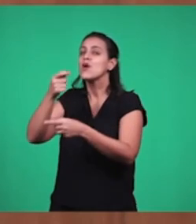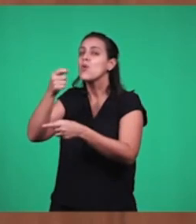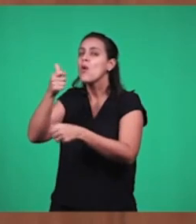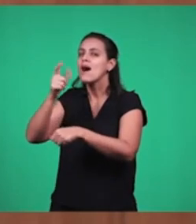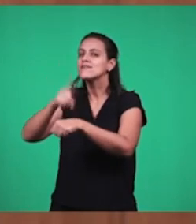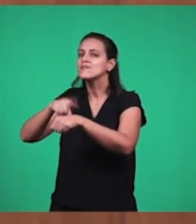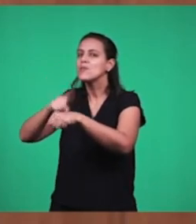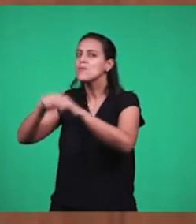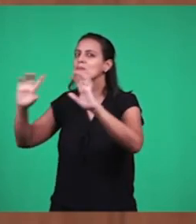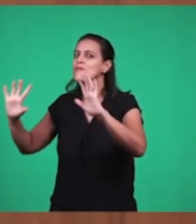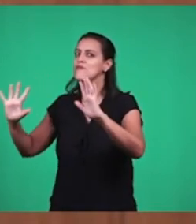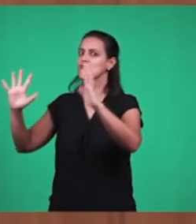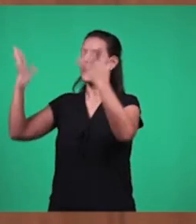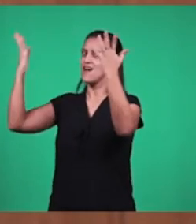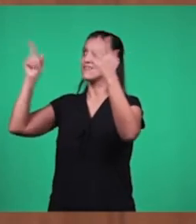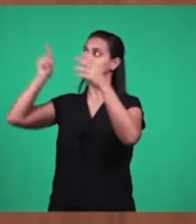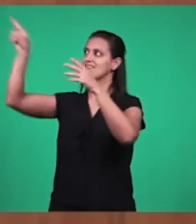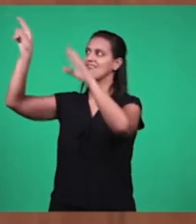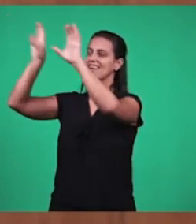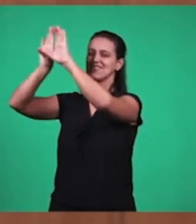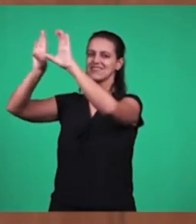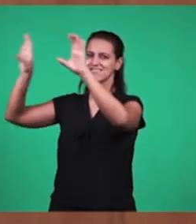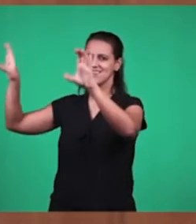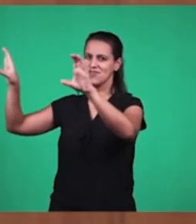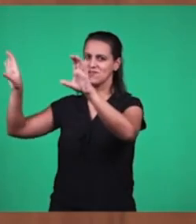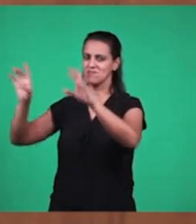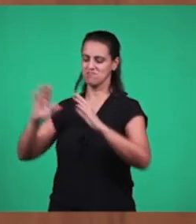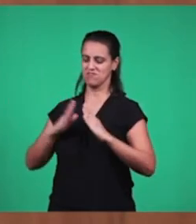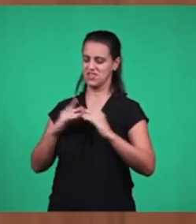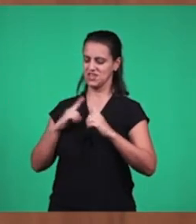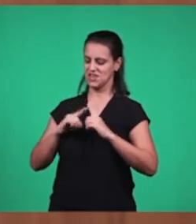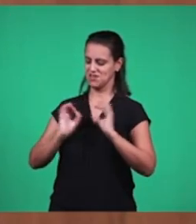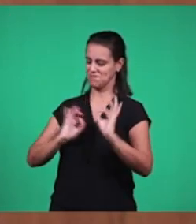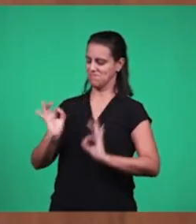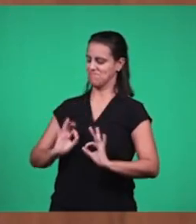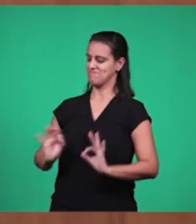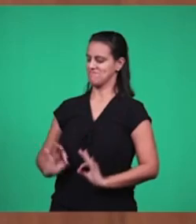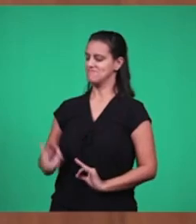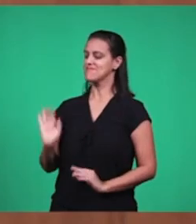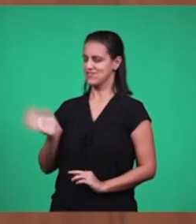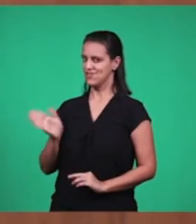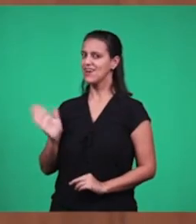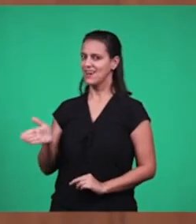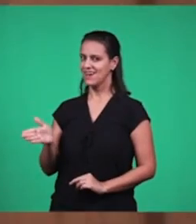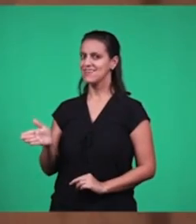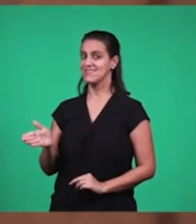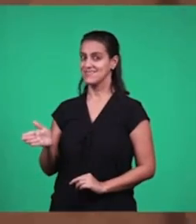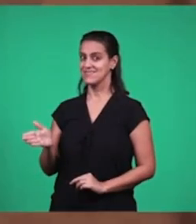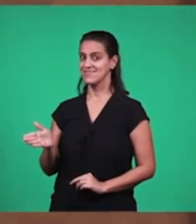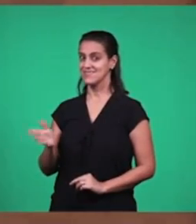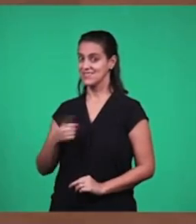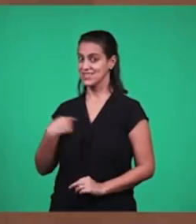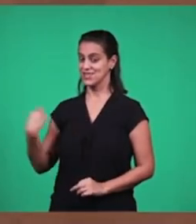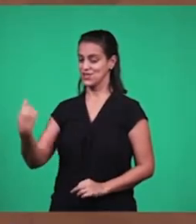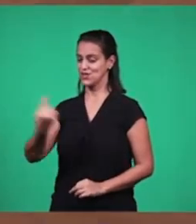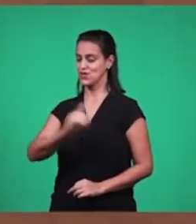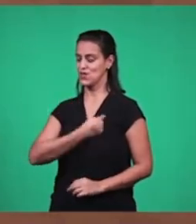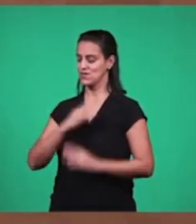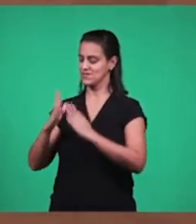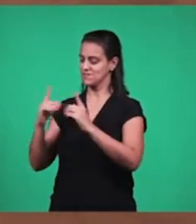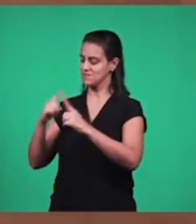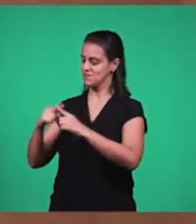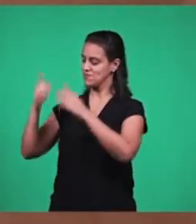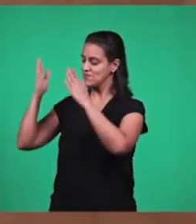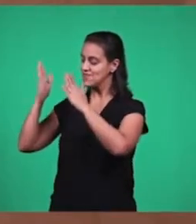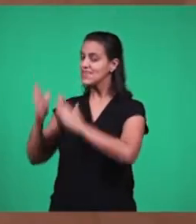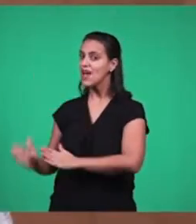bodas del Cordero y su esposa ya está preparada. Nosotros somos la iglesia